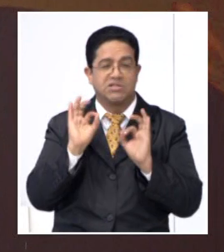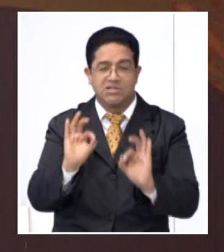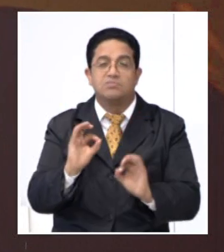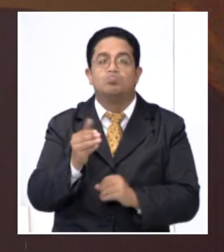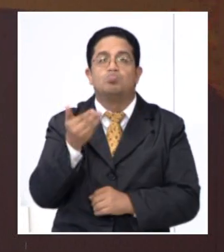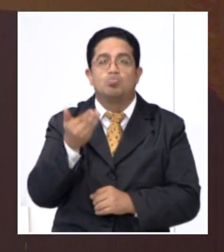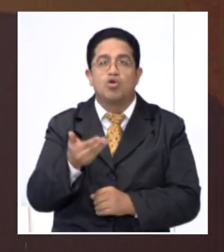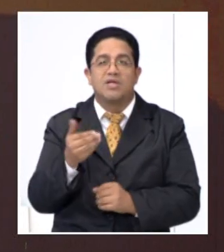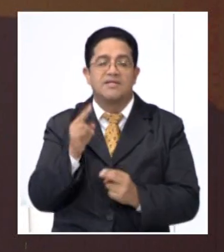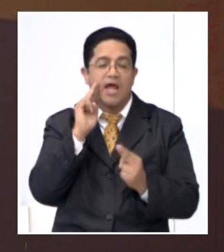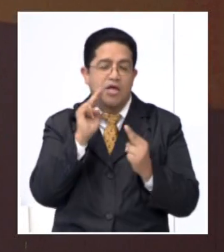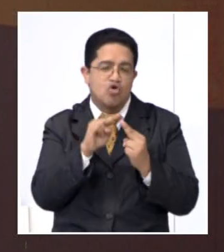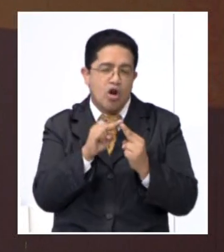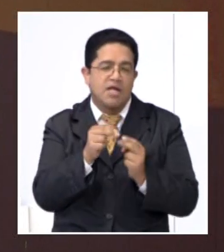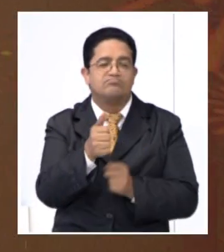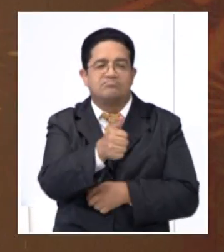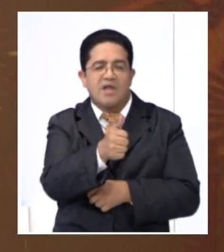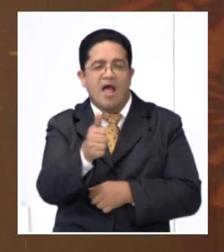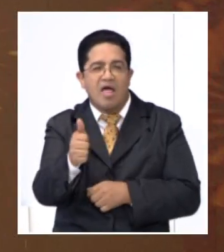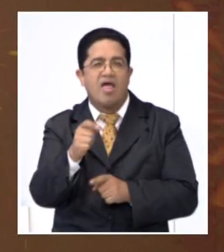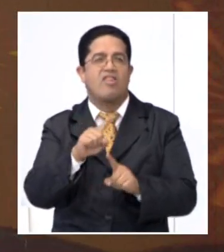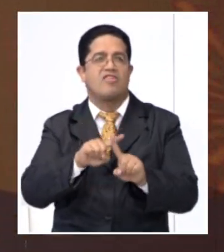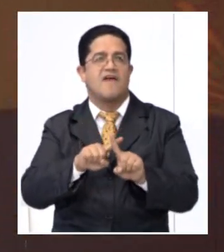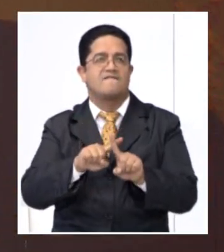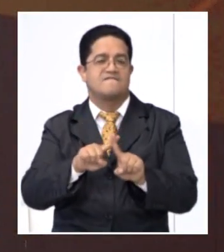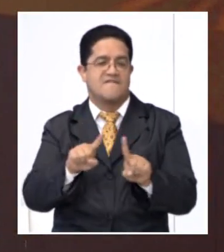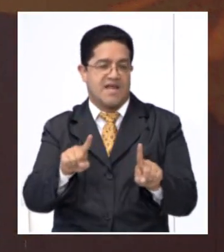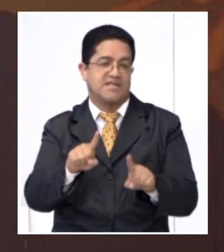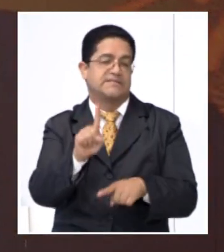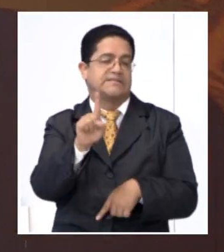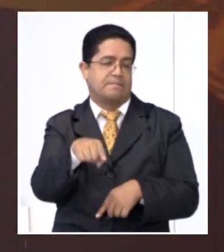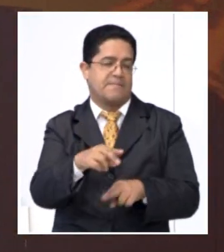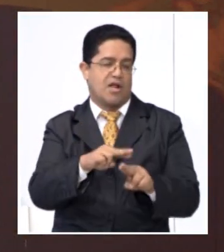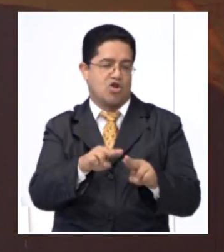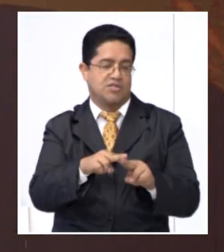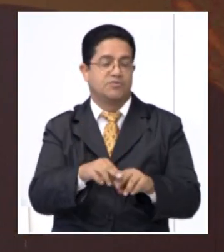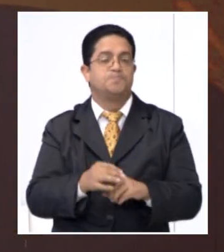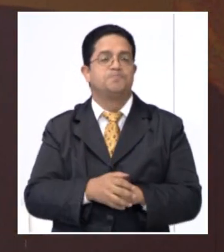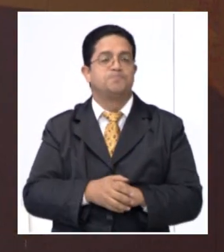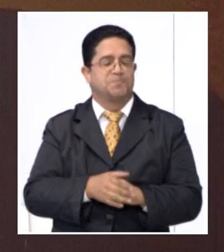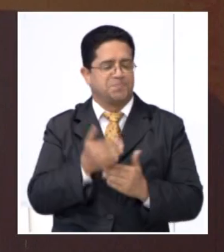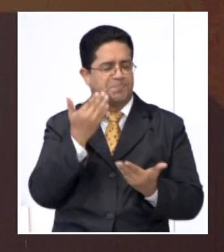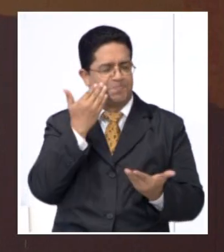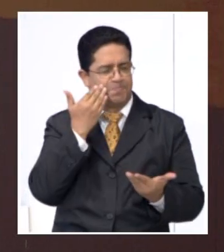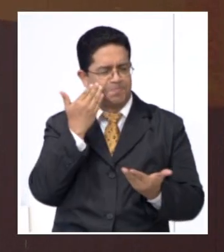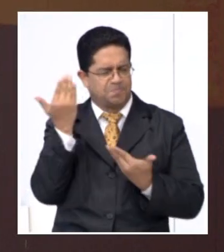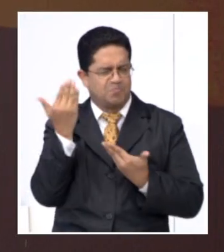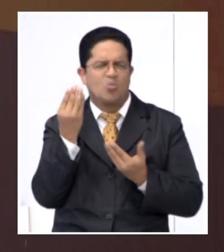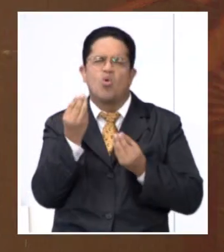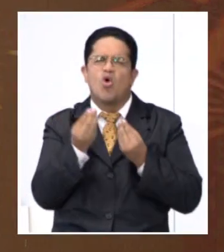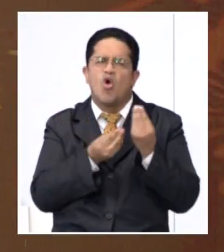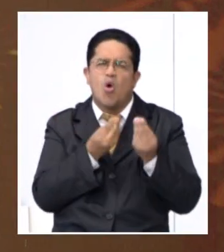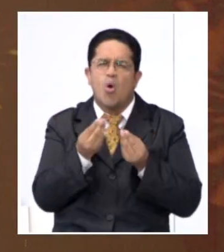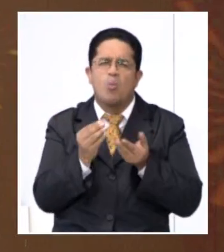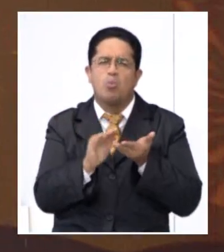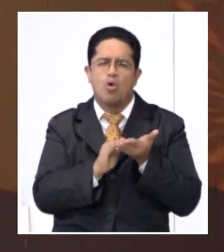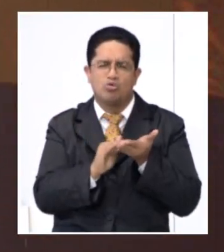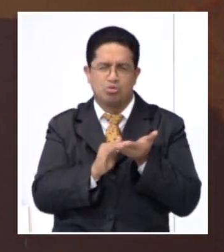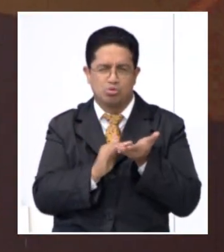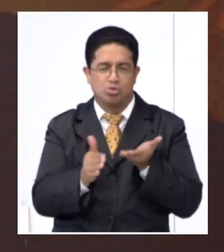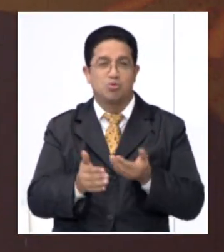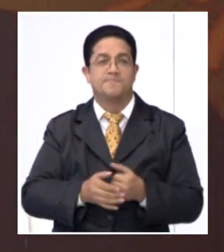que todos los pacientes son individuales, incluso en la parte infantil. Vamos a ver también algunas alternativas de tratamientos para